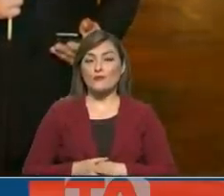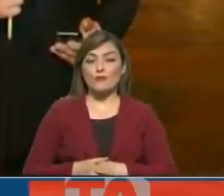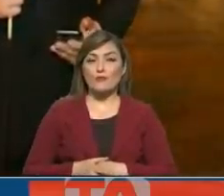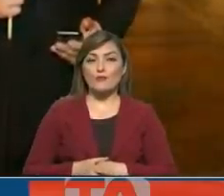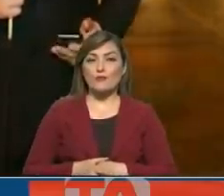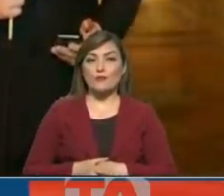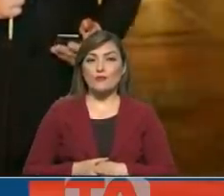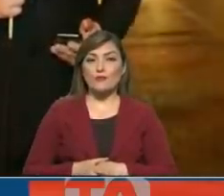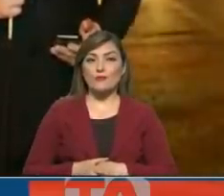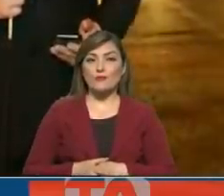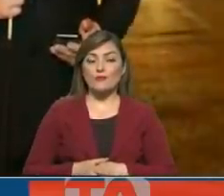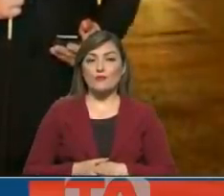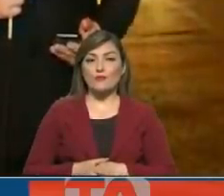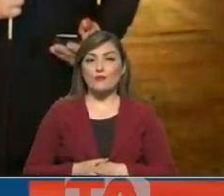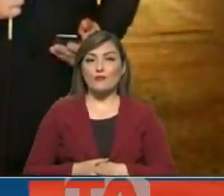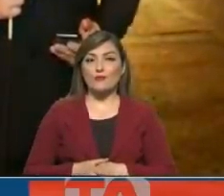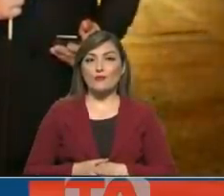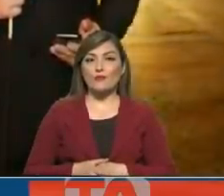Luis Alfredo.